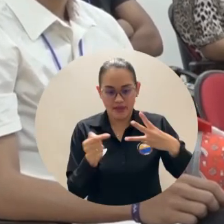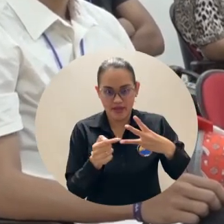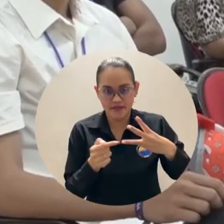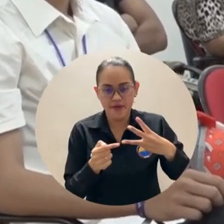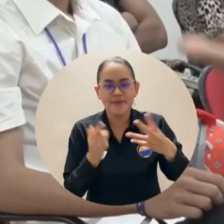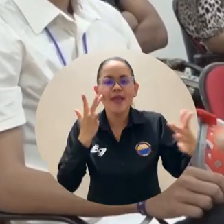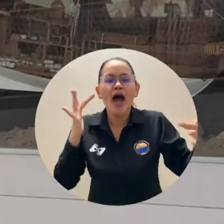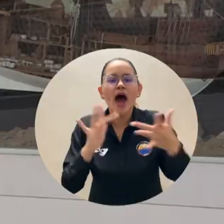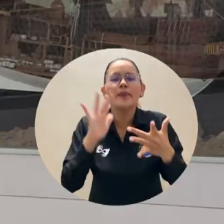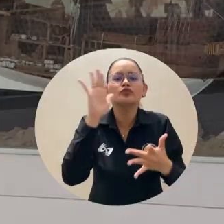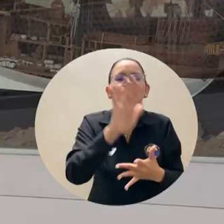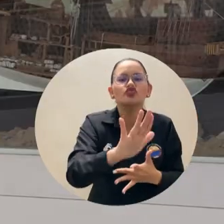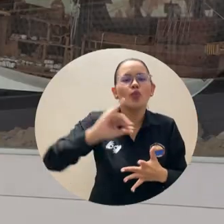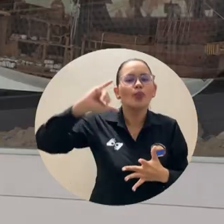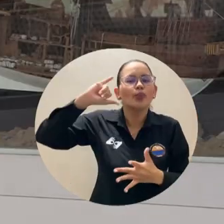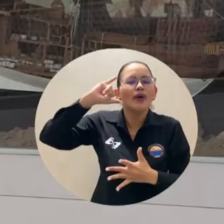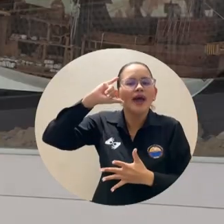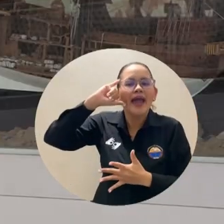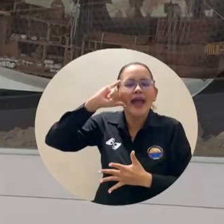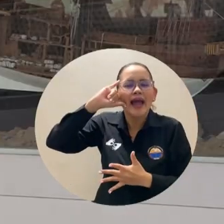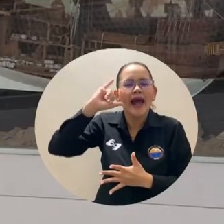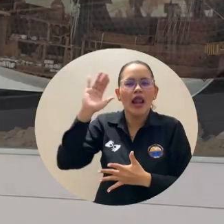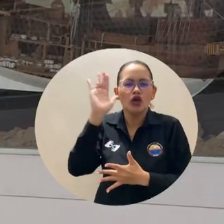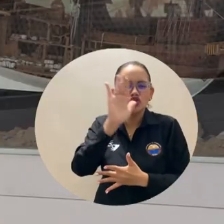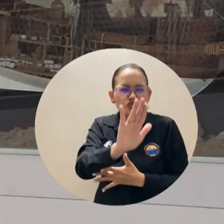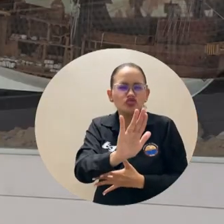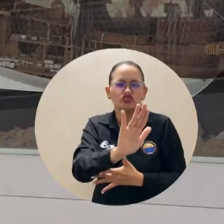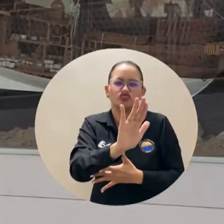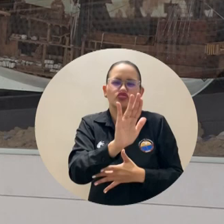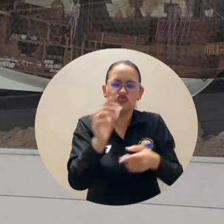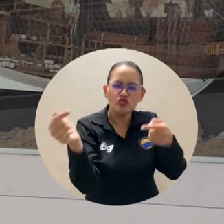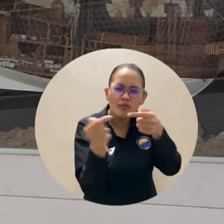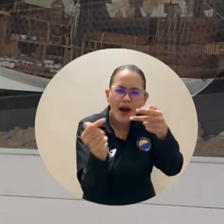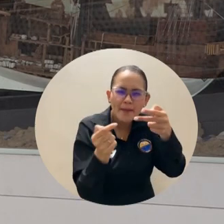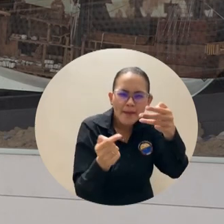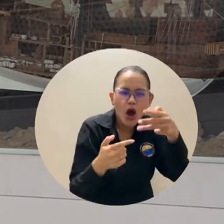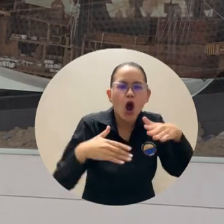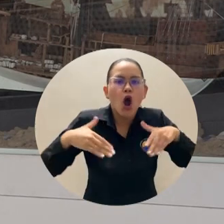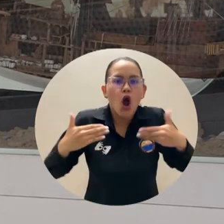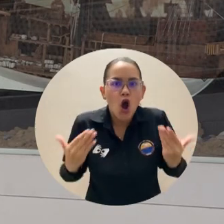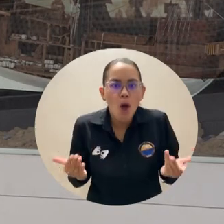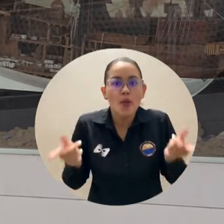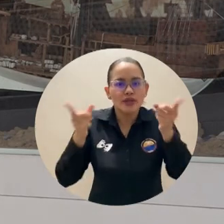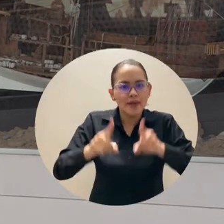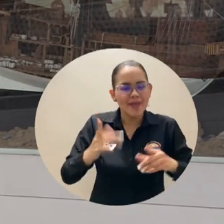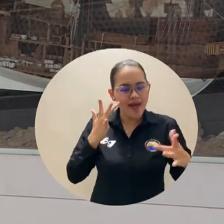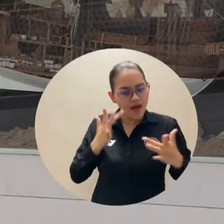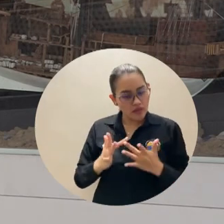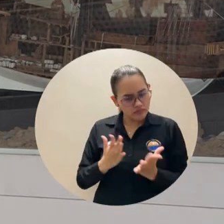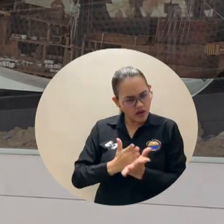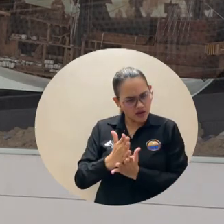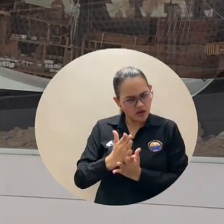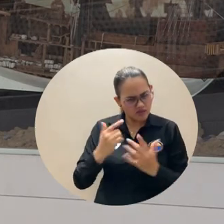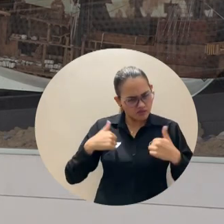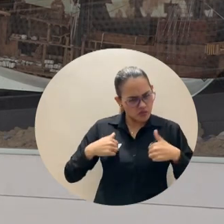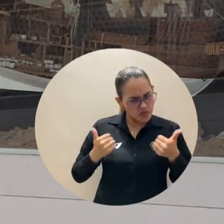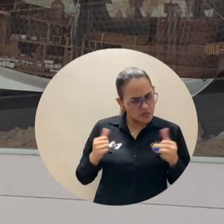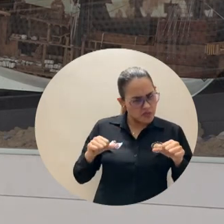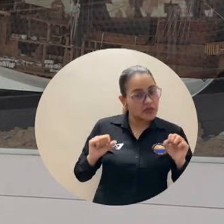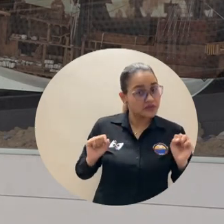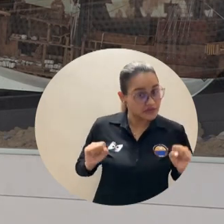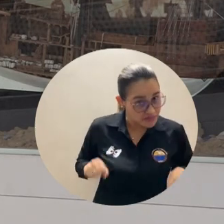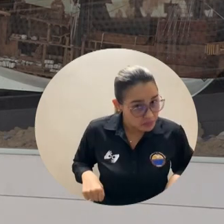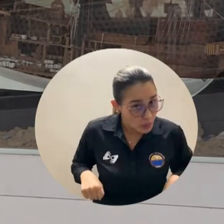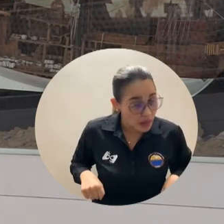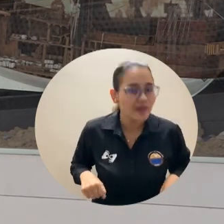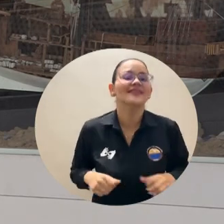en Magdalena. Posterior, van a recibir la aplicación de una prueba vocacional y 3 escalas psicométricas. Van